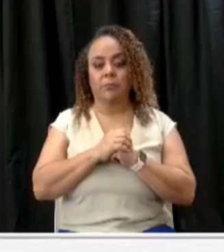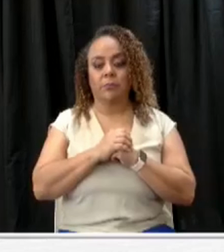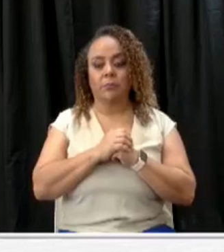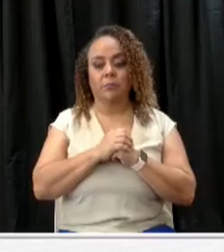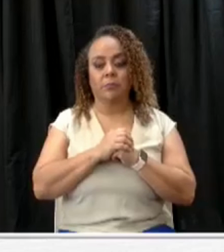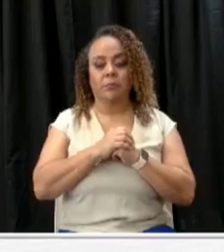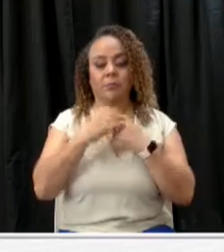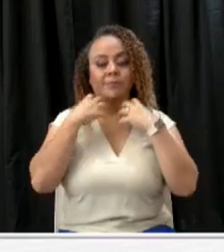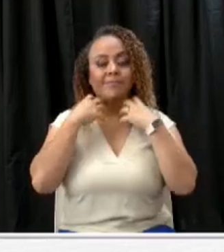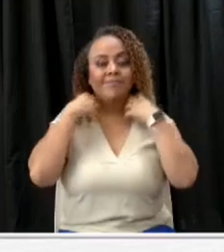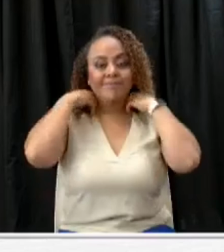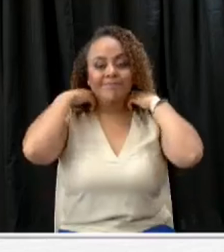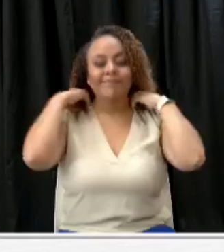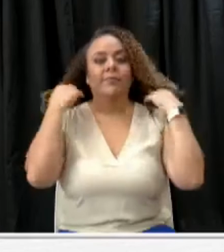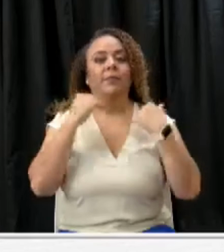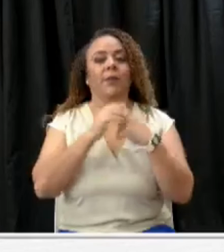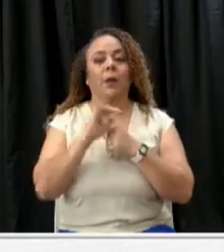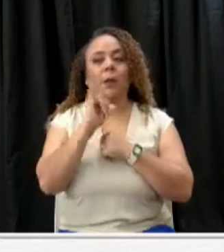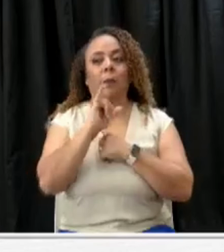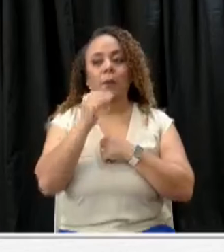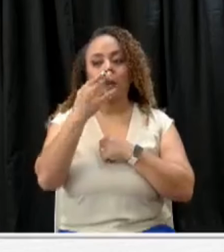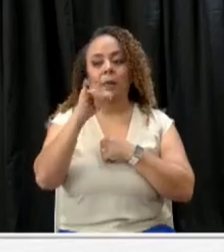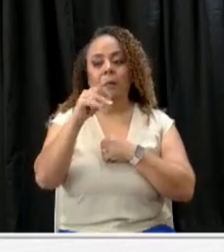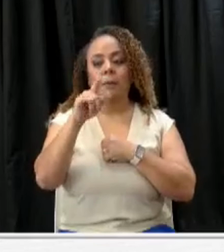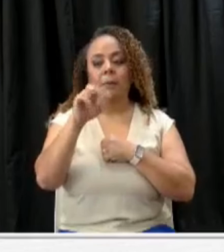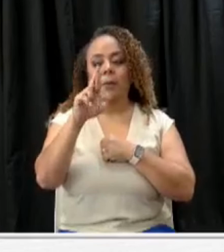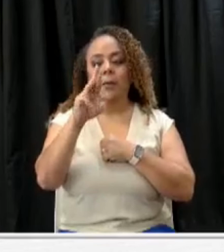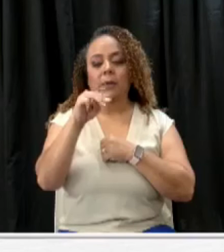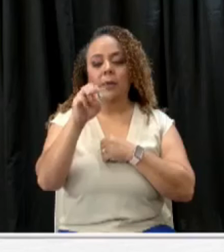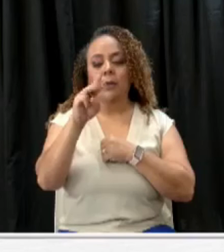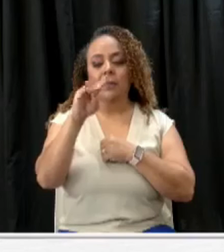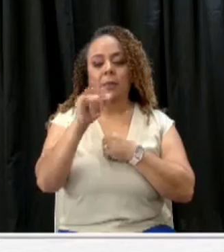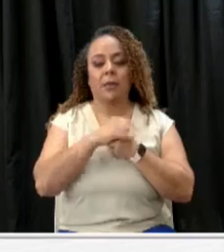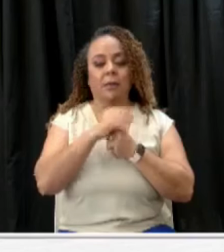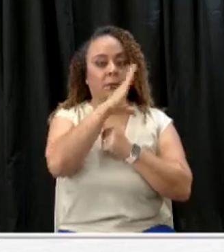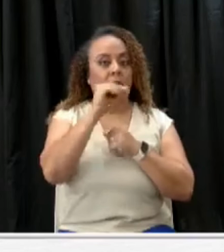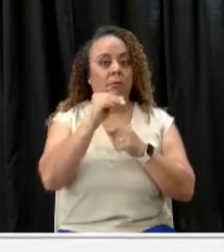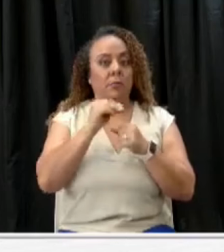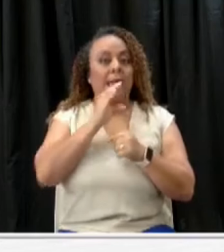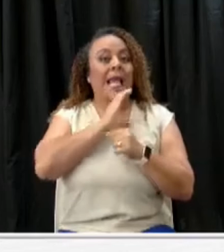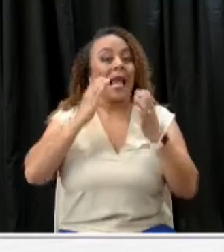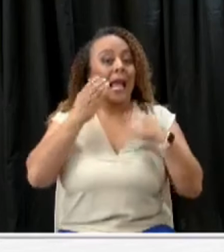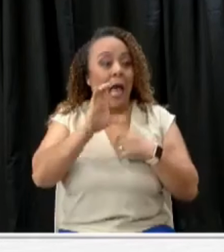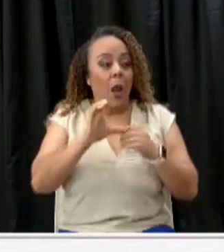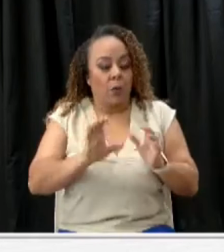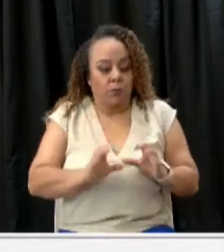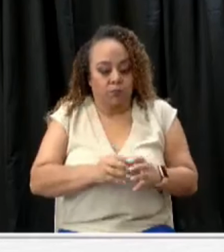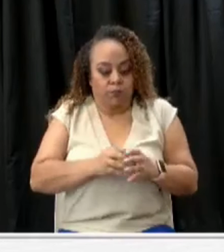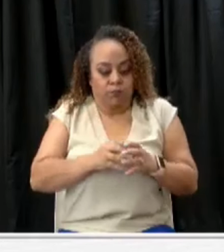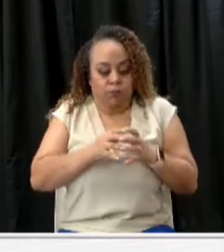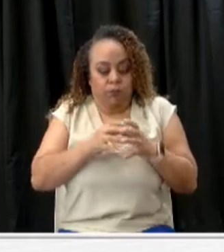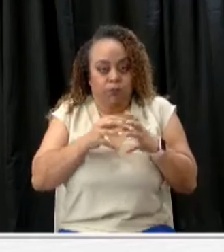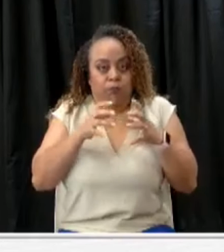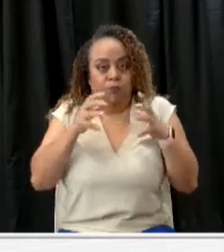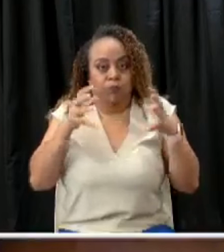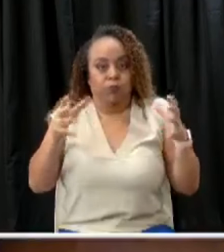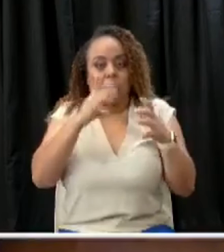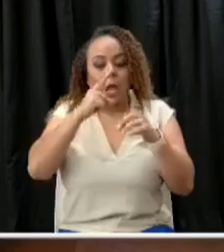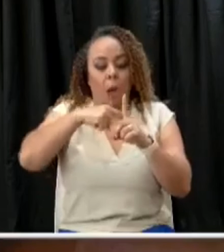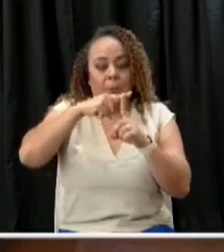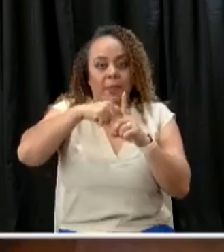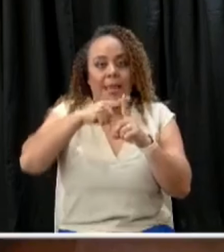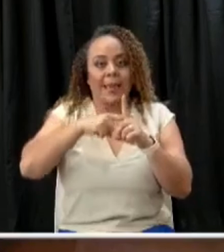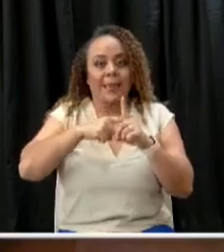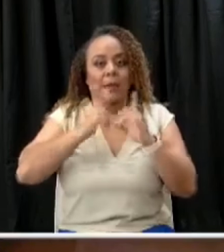entrar en estado de hipertermia y empezar a acumular calor y aumentar la temperatura interna. Ok, muchísimas